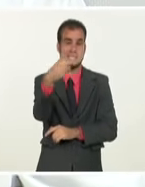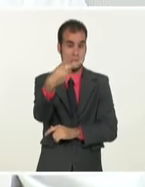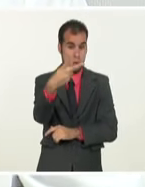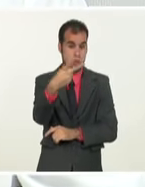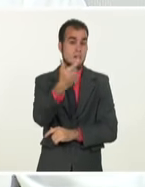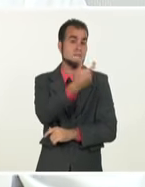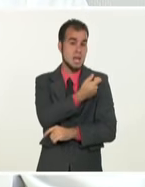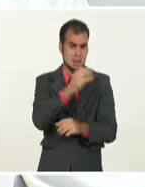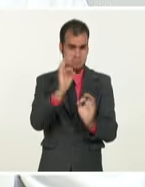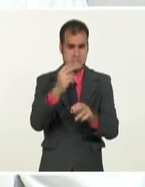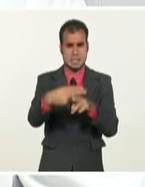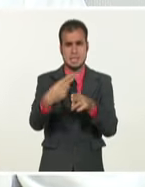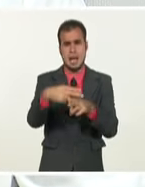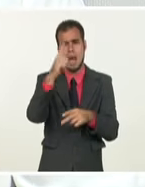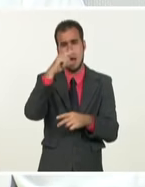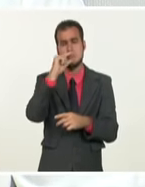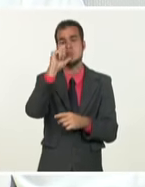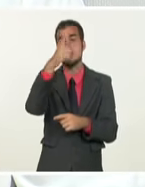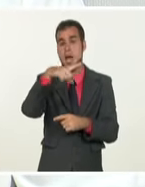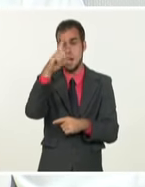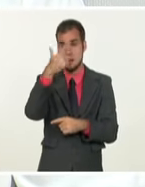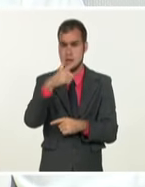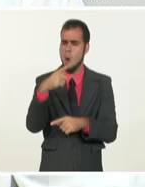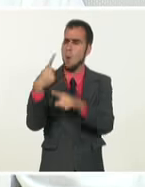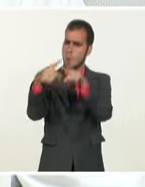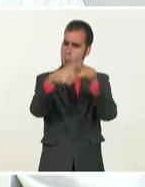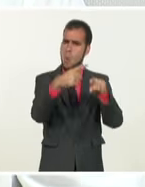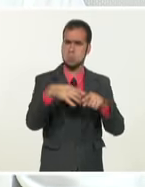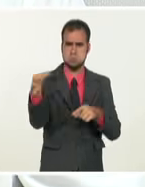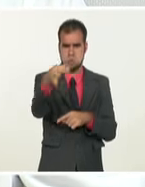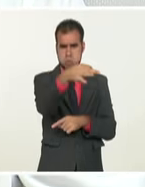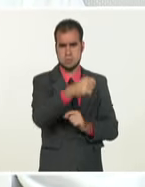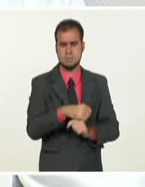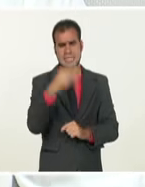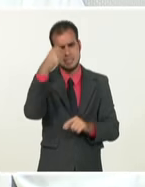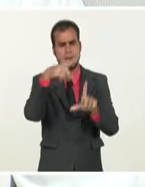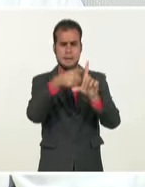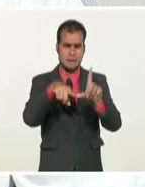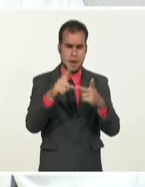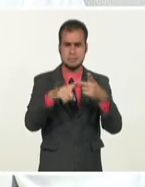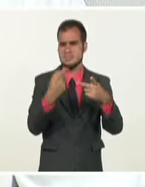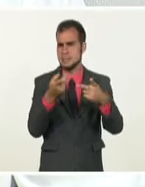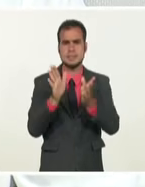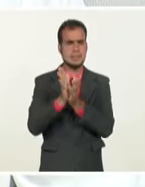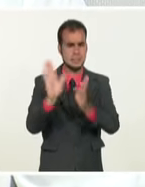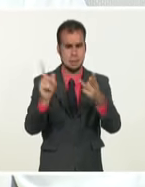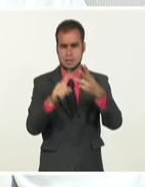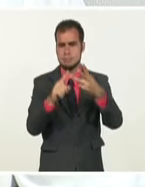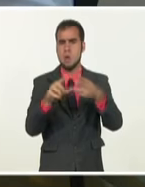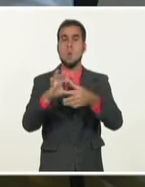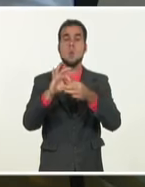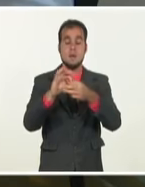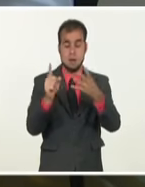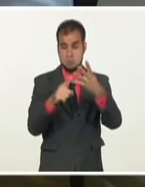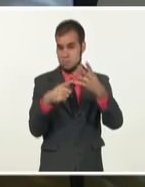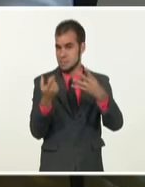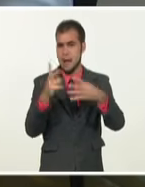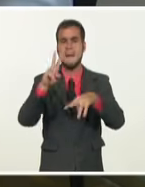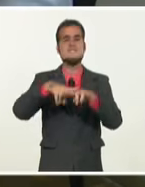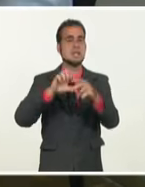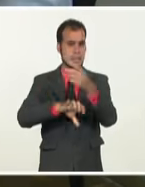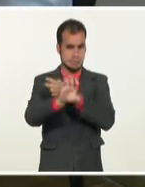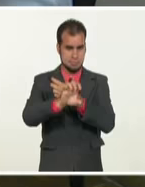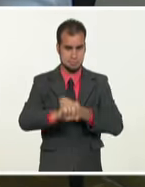Abdala en un grupo de municipios que habían comenzado con esta intervención. Son ellos Regla, San Miguel del Padrón, Guanabacoa y La Habana del Este. En los